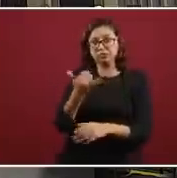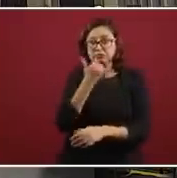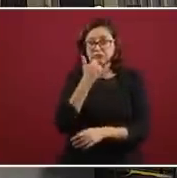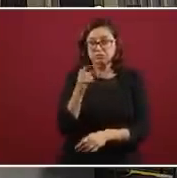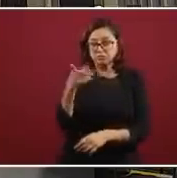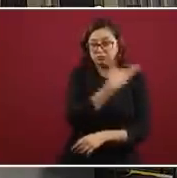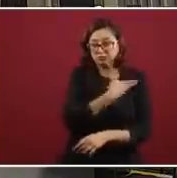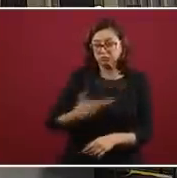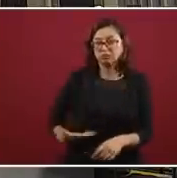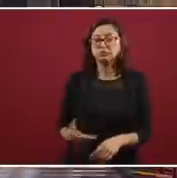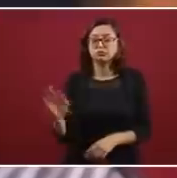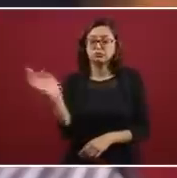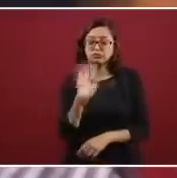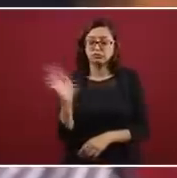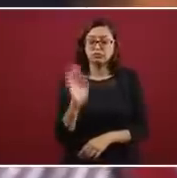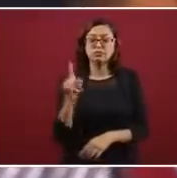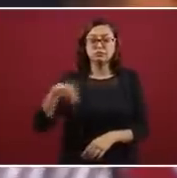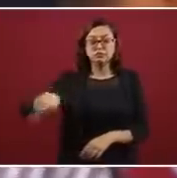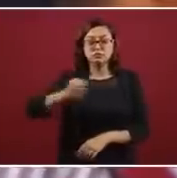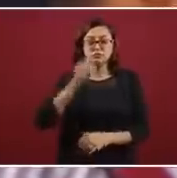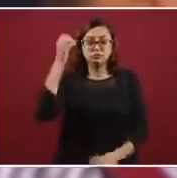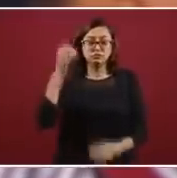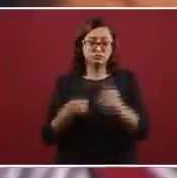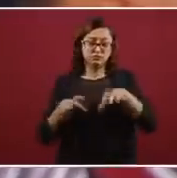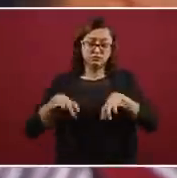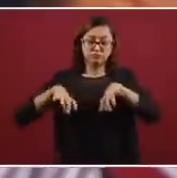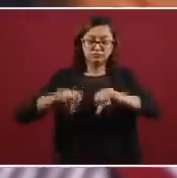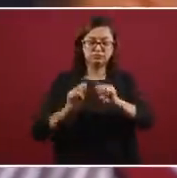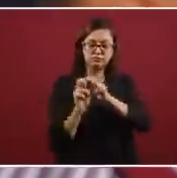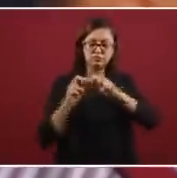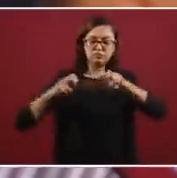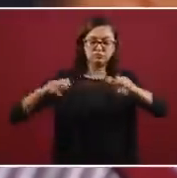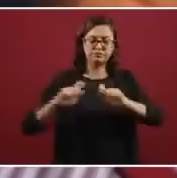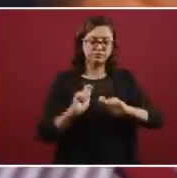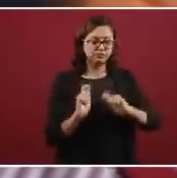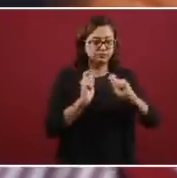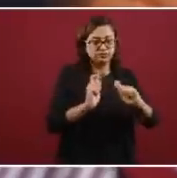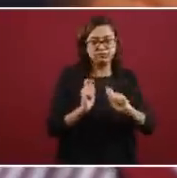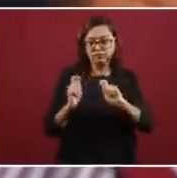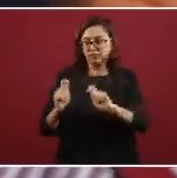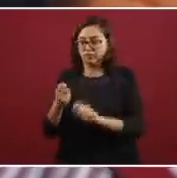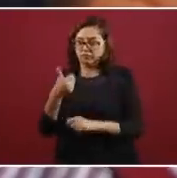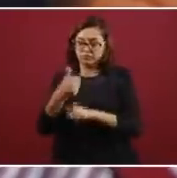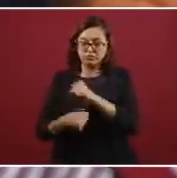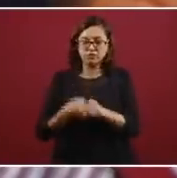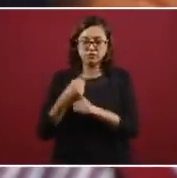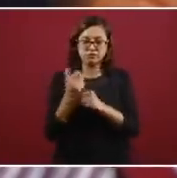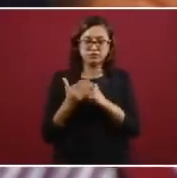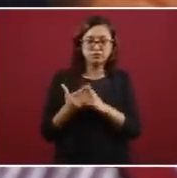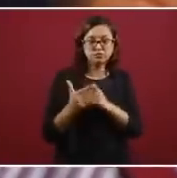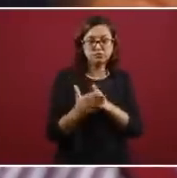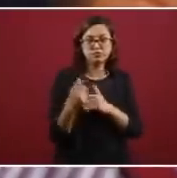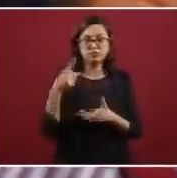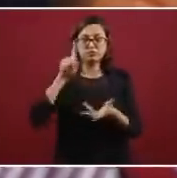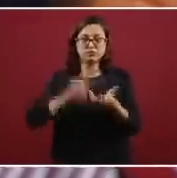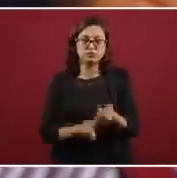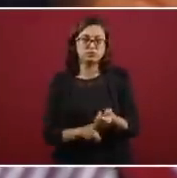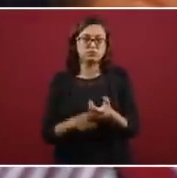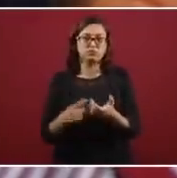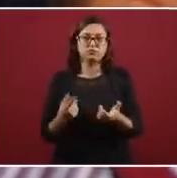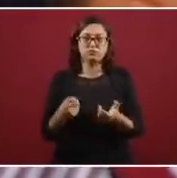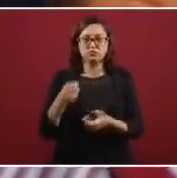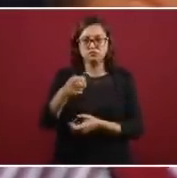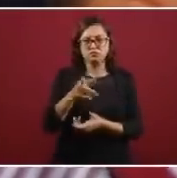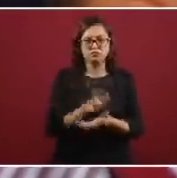usted pueda apoderarse de la Corte por los nombramientos que le corresponden hacer en este sexenio. Hablan de una Corte a modo del Ejecutivo. ¿Qué responde a